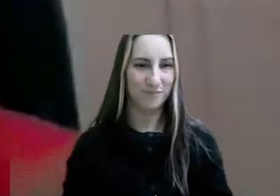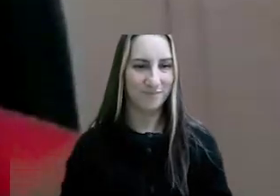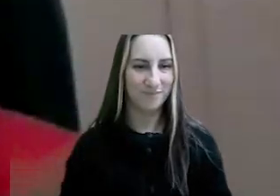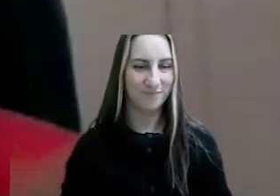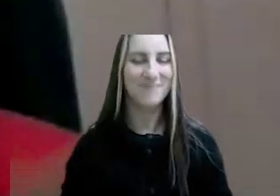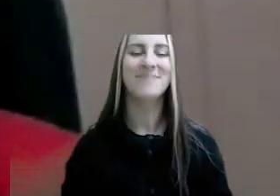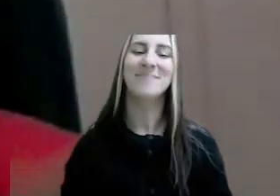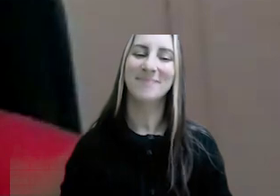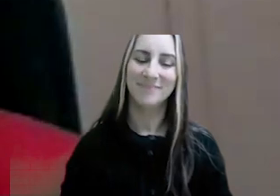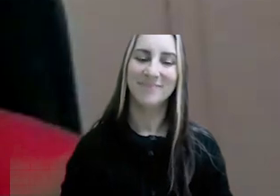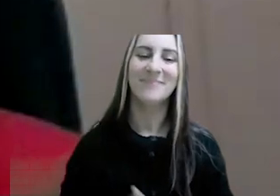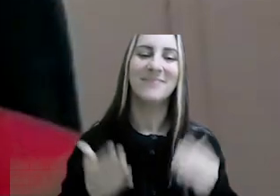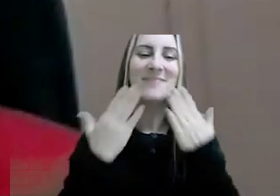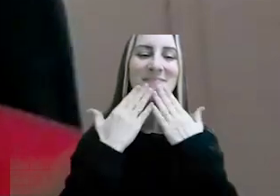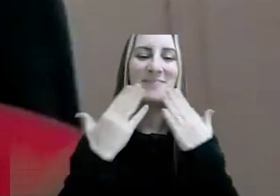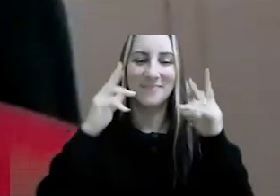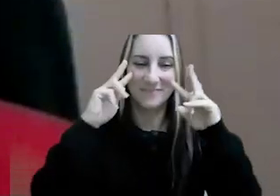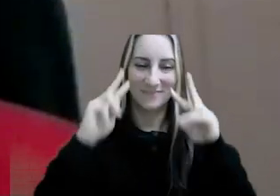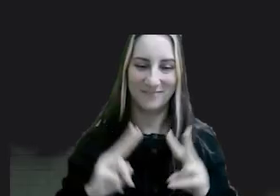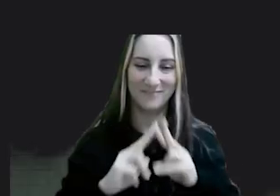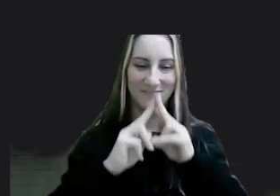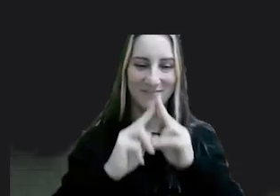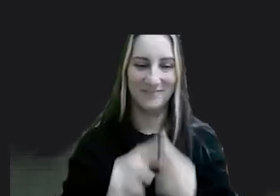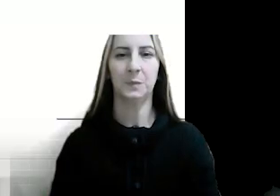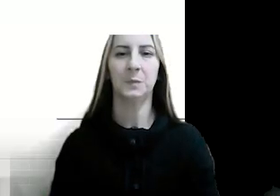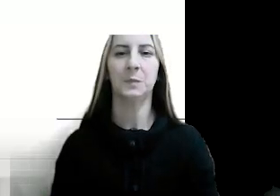Gracias. Nos Perfecto, vemos. gracias.